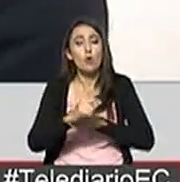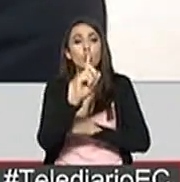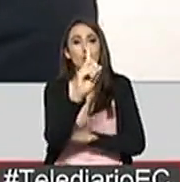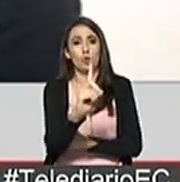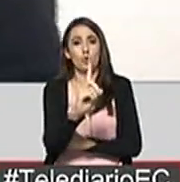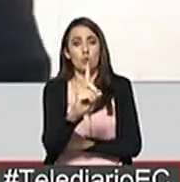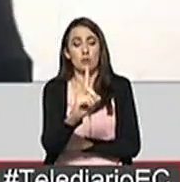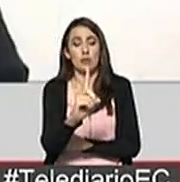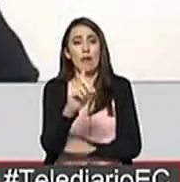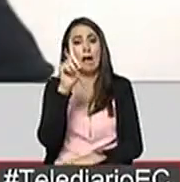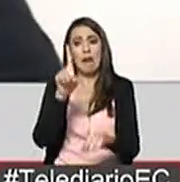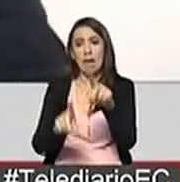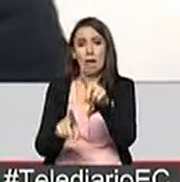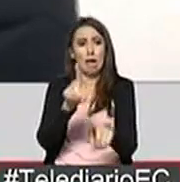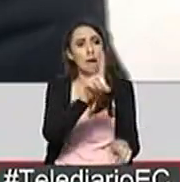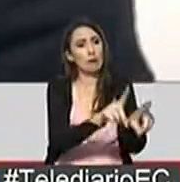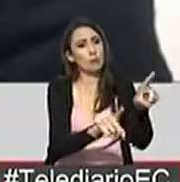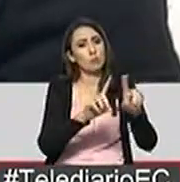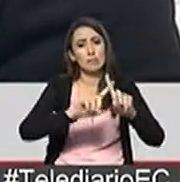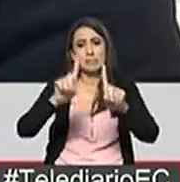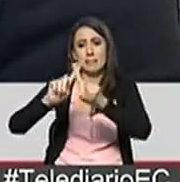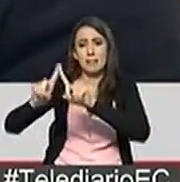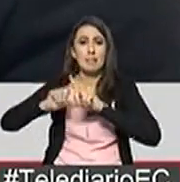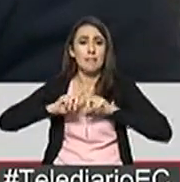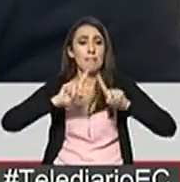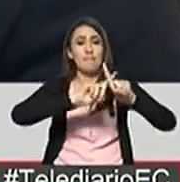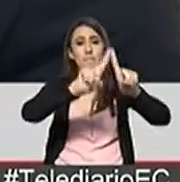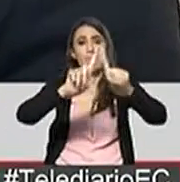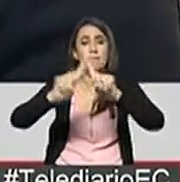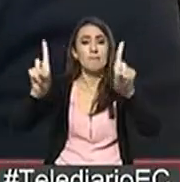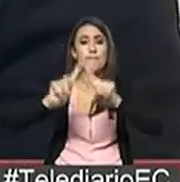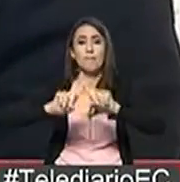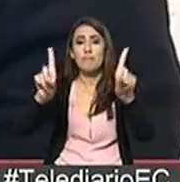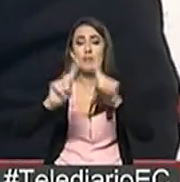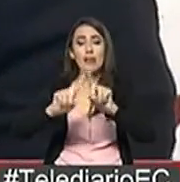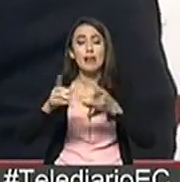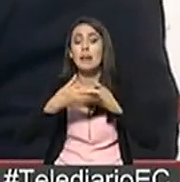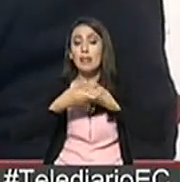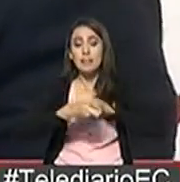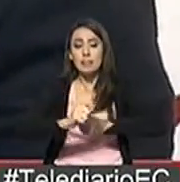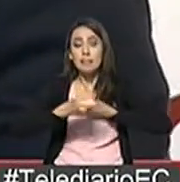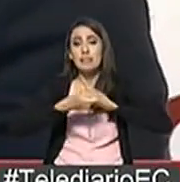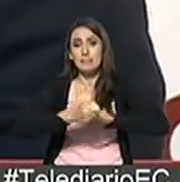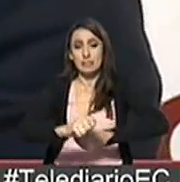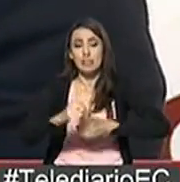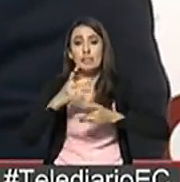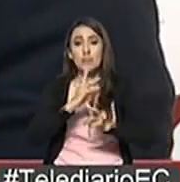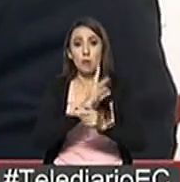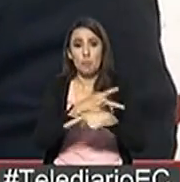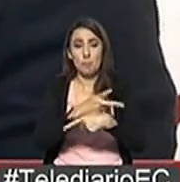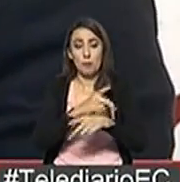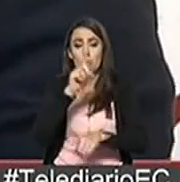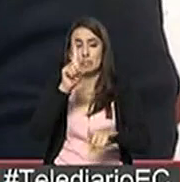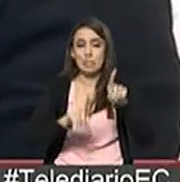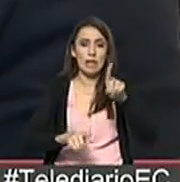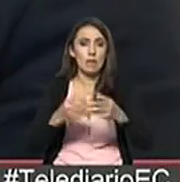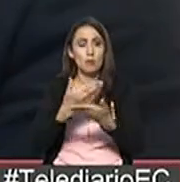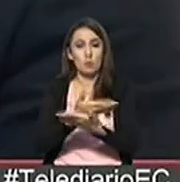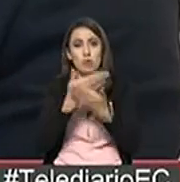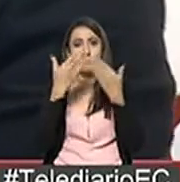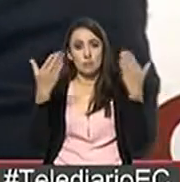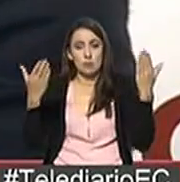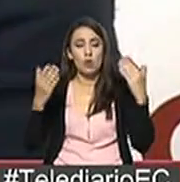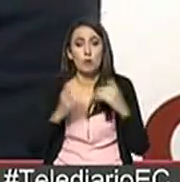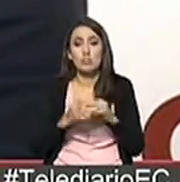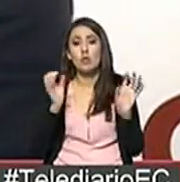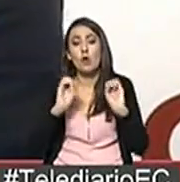determinado oficio, sino que han desarrollado a lo largo de su historia toda una tradición artesanal que involucra varias materias primas, varias